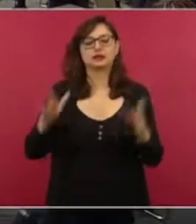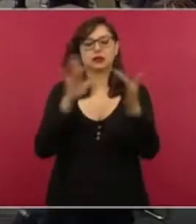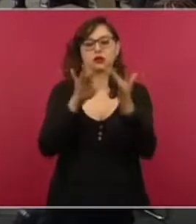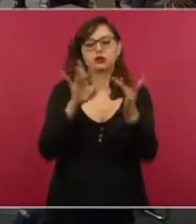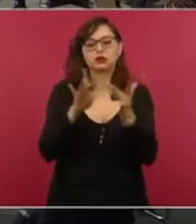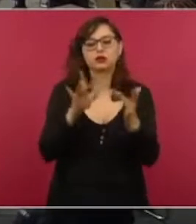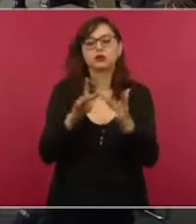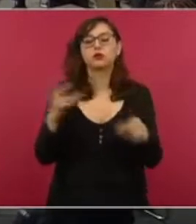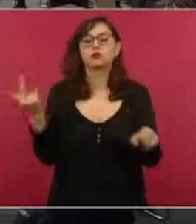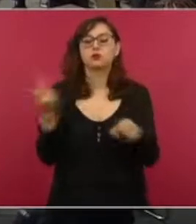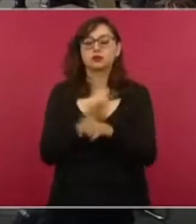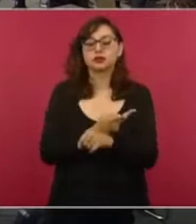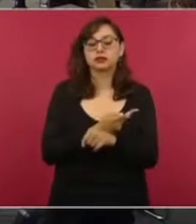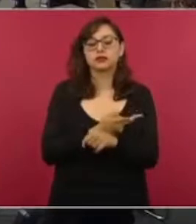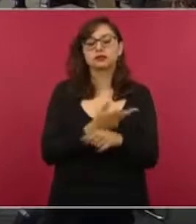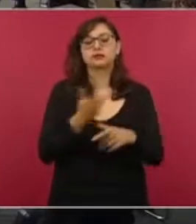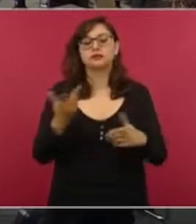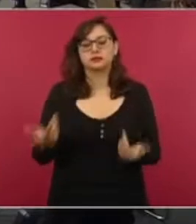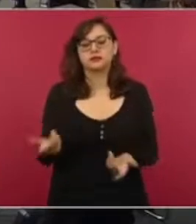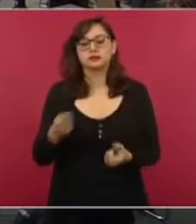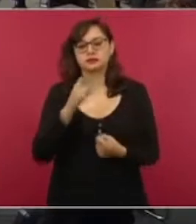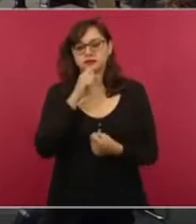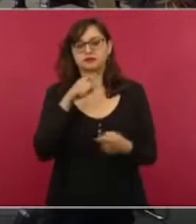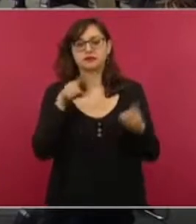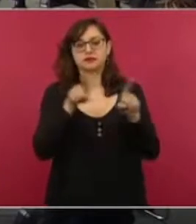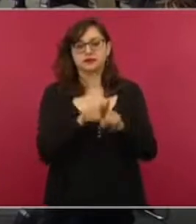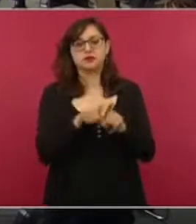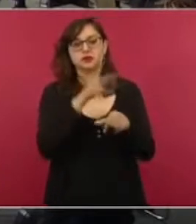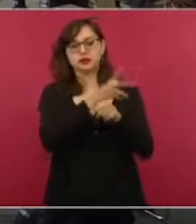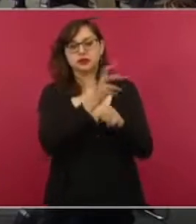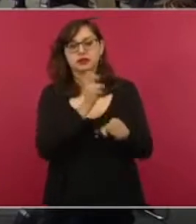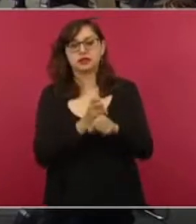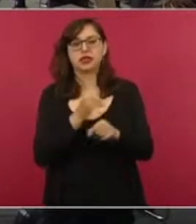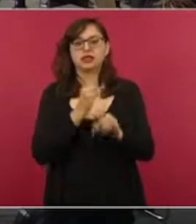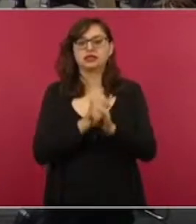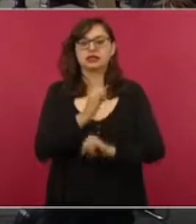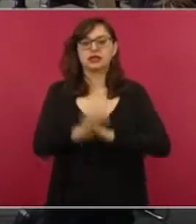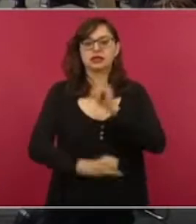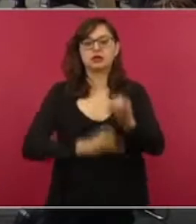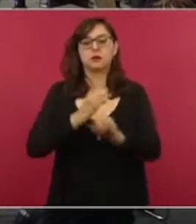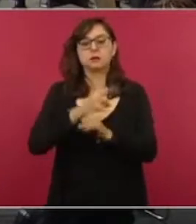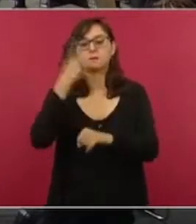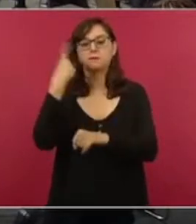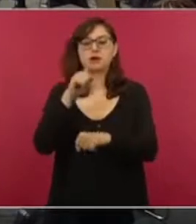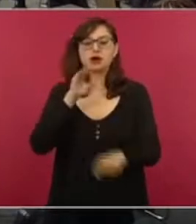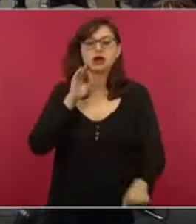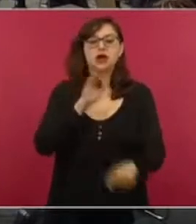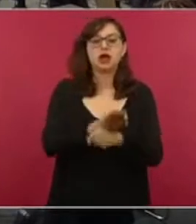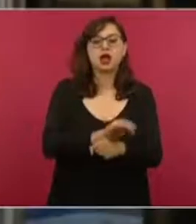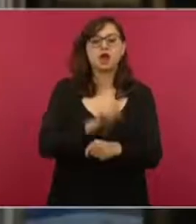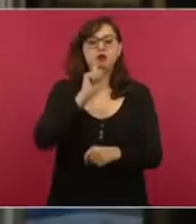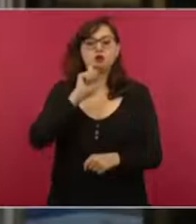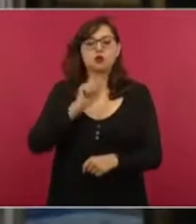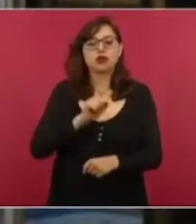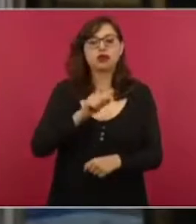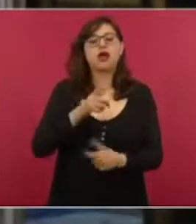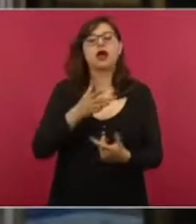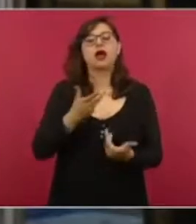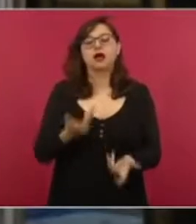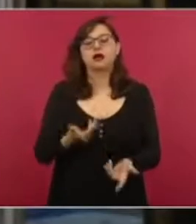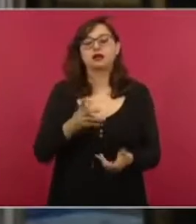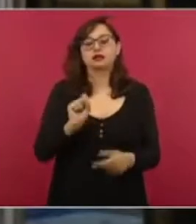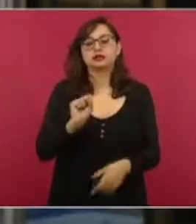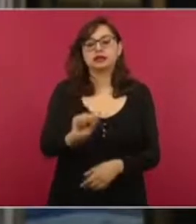parece ser que lo invitó para un evento internacional de Pie por Ucrania que será el próximo sábado. Saber sobre